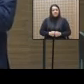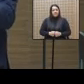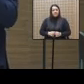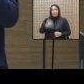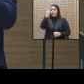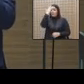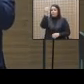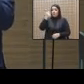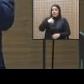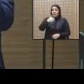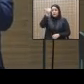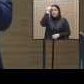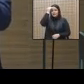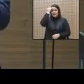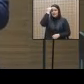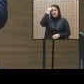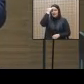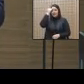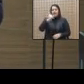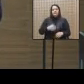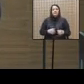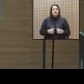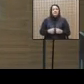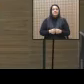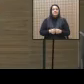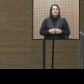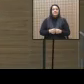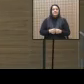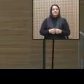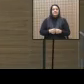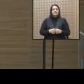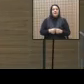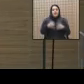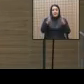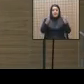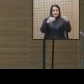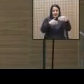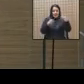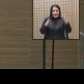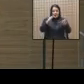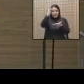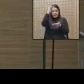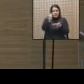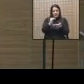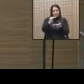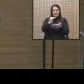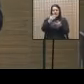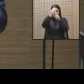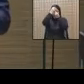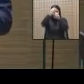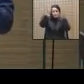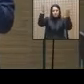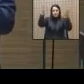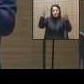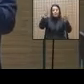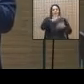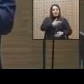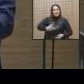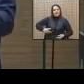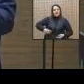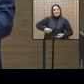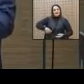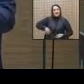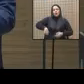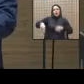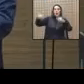Porque que yo sepa, el paquete de recortes que anunciaron que el presidente de la República se tomó una foto